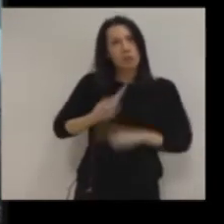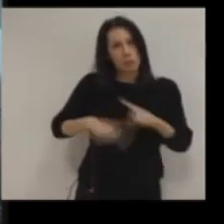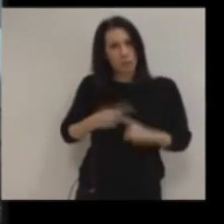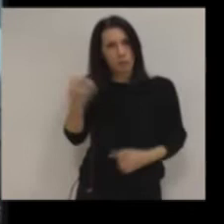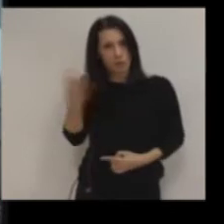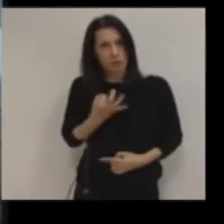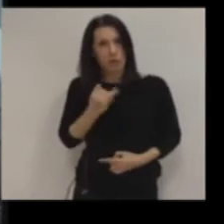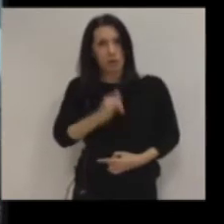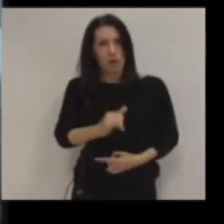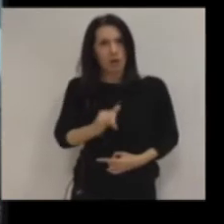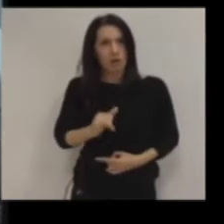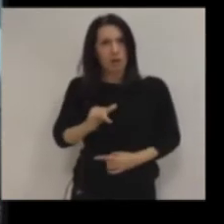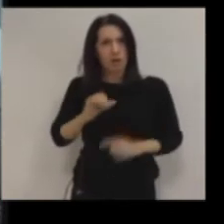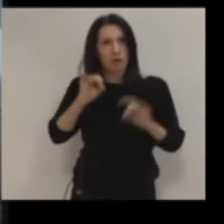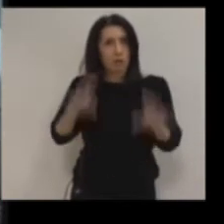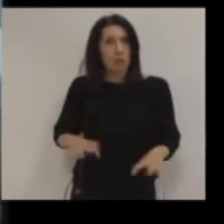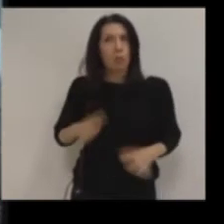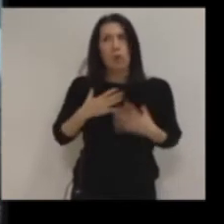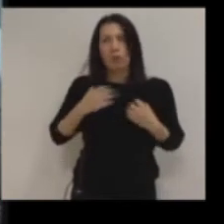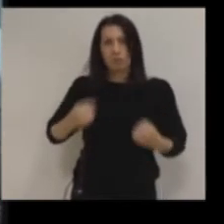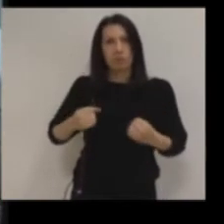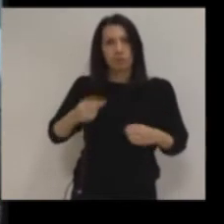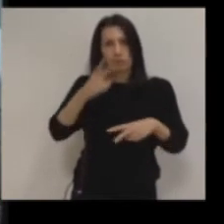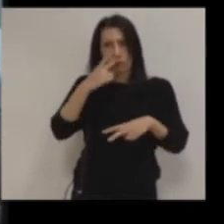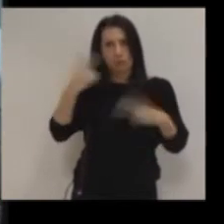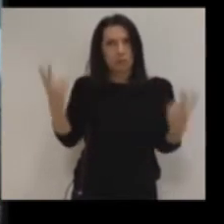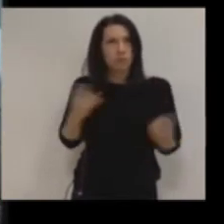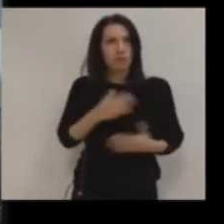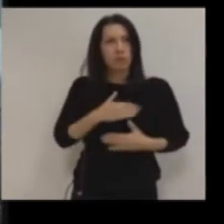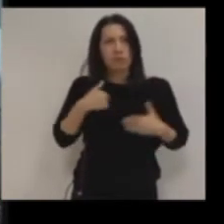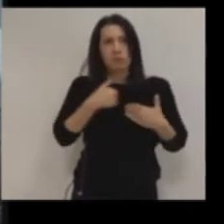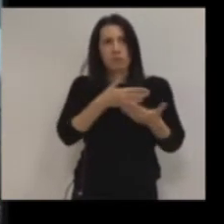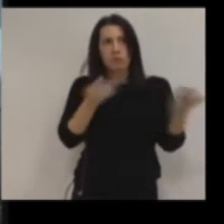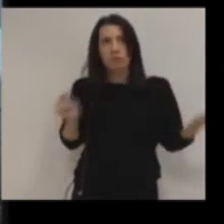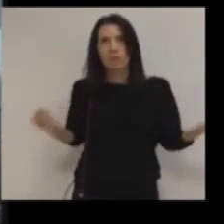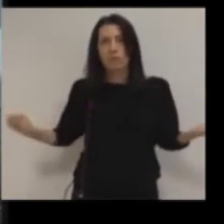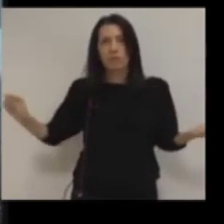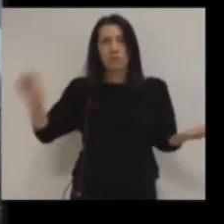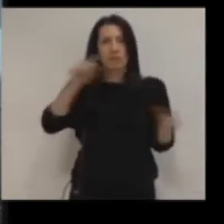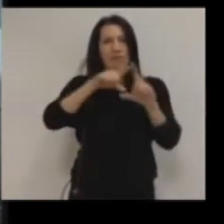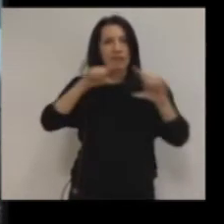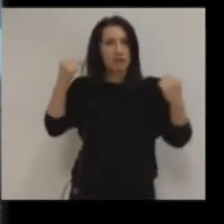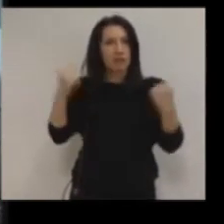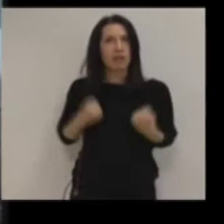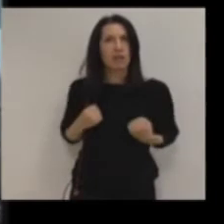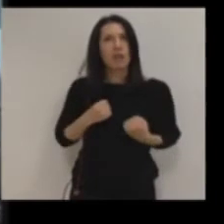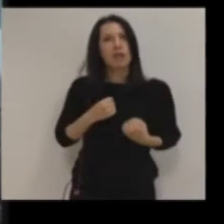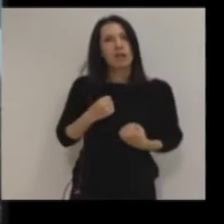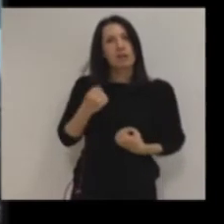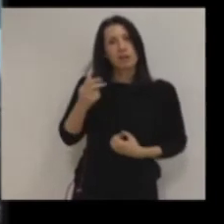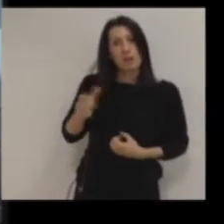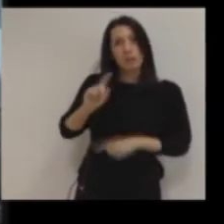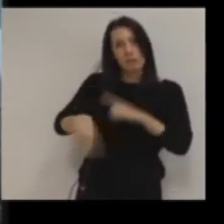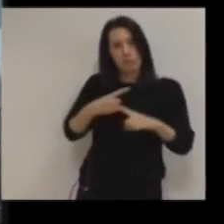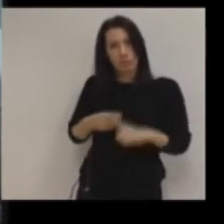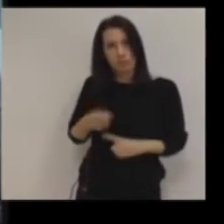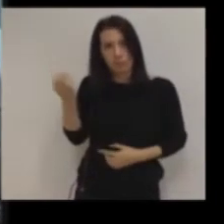obligaciones, igual que los poderes públicos, igual que cualquier entidad, ¿no? Bueno, pues